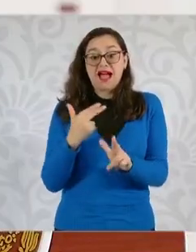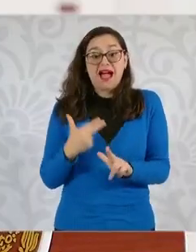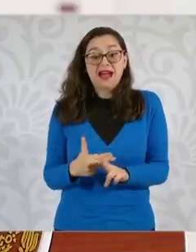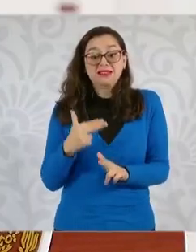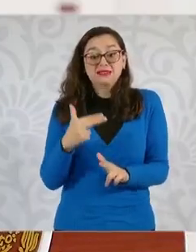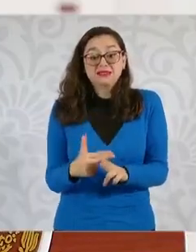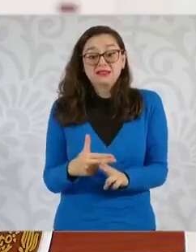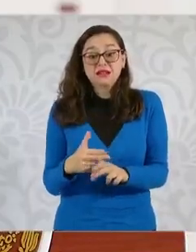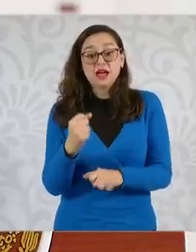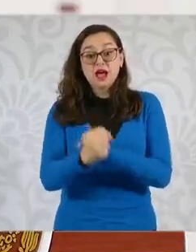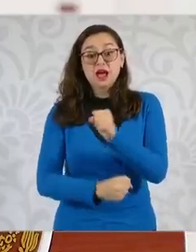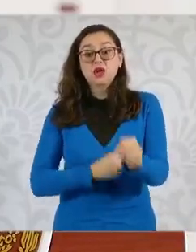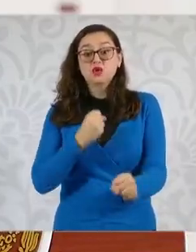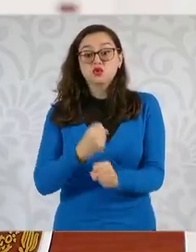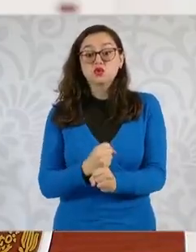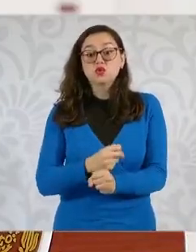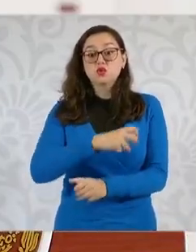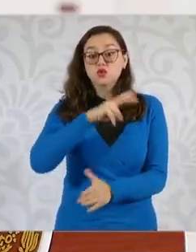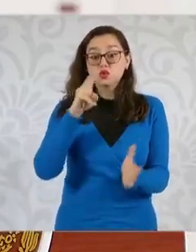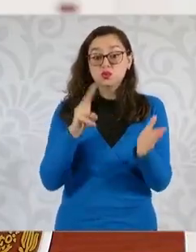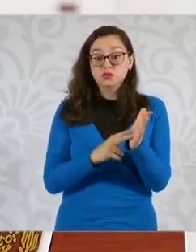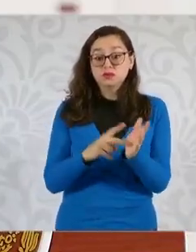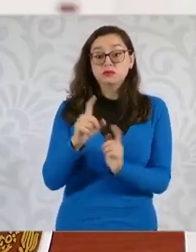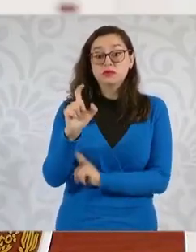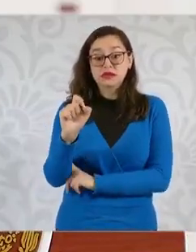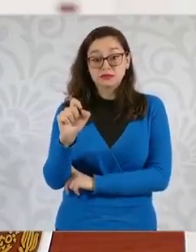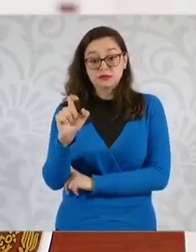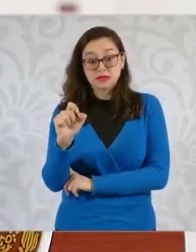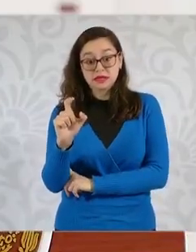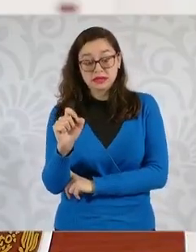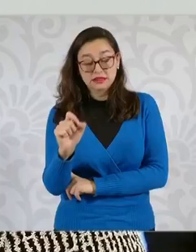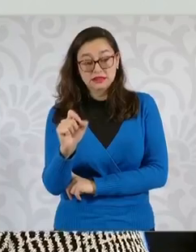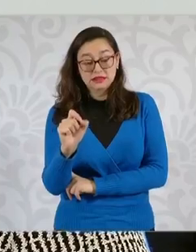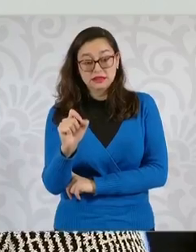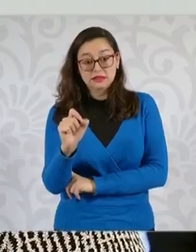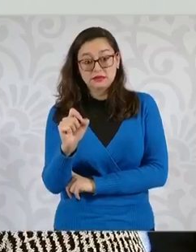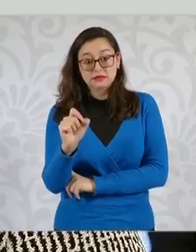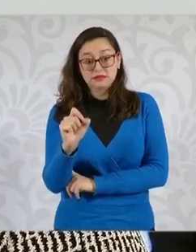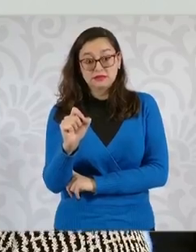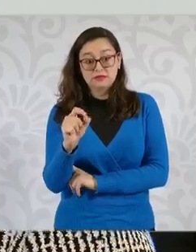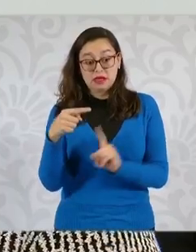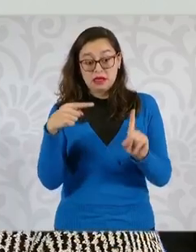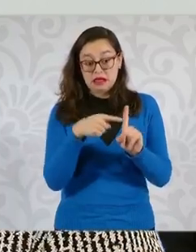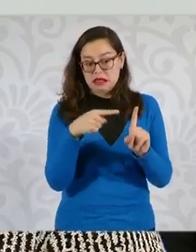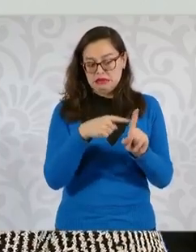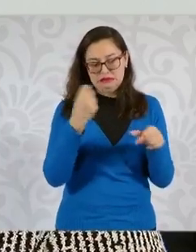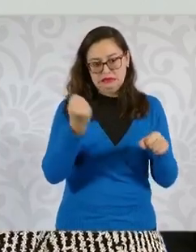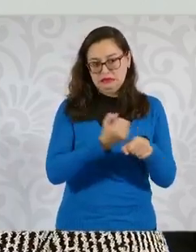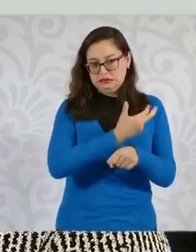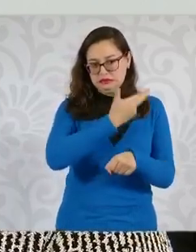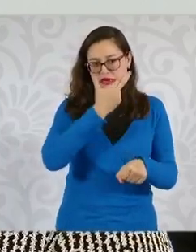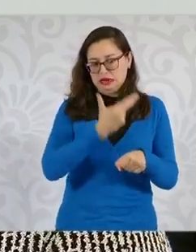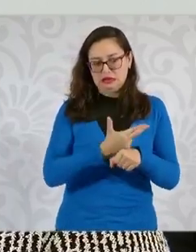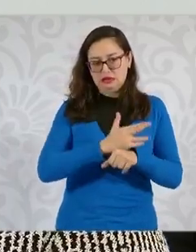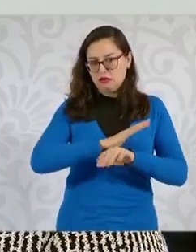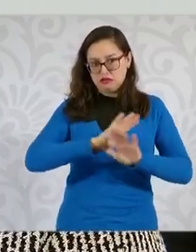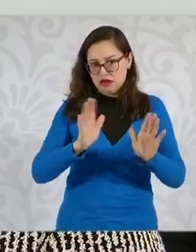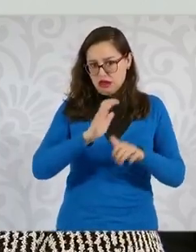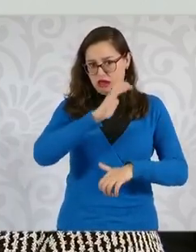de ser secretario de Seguridad, se pudo judicializar